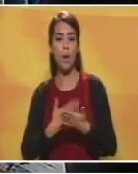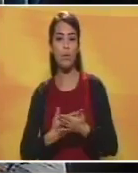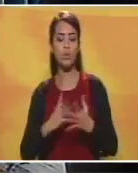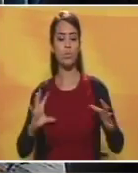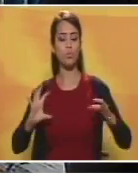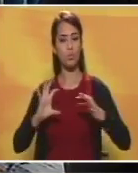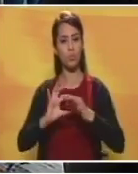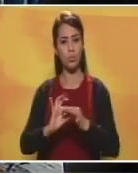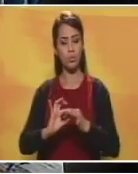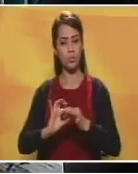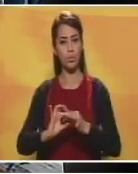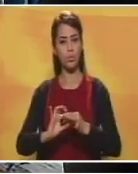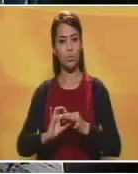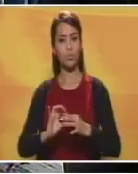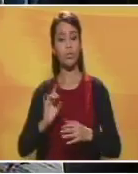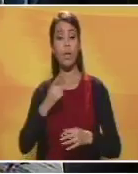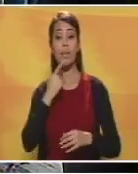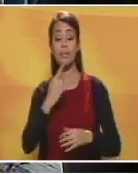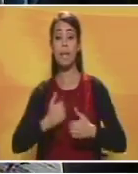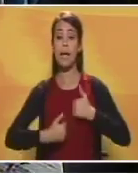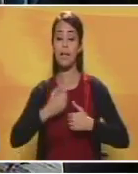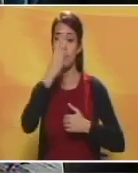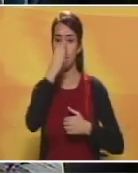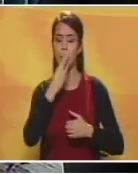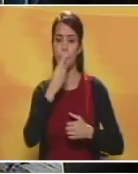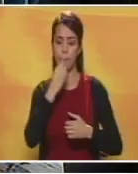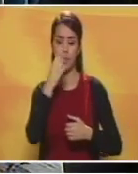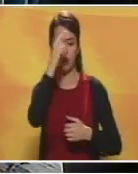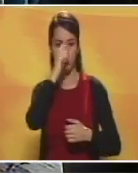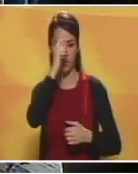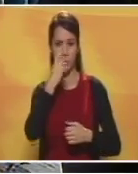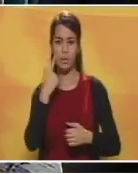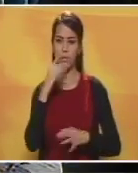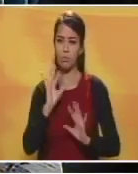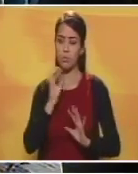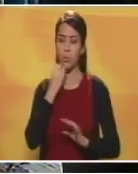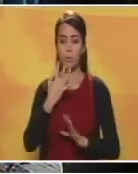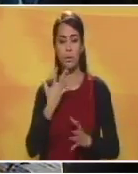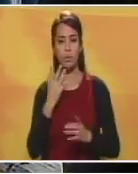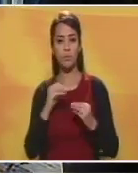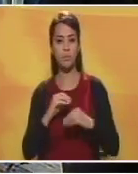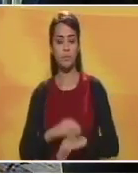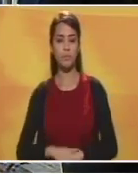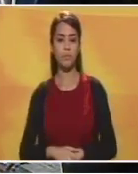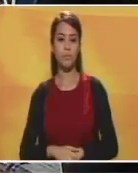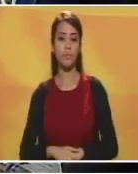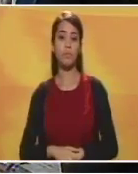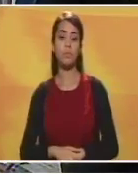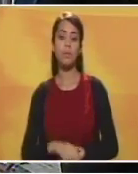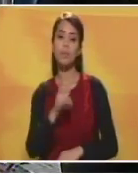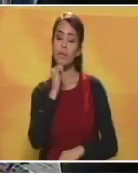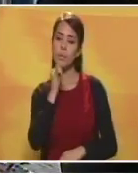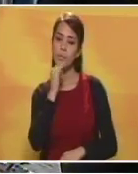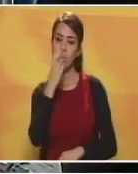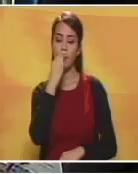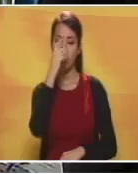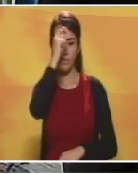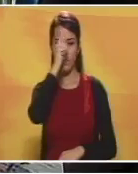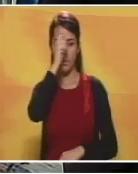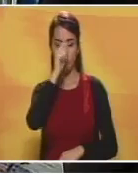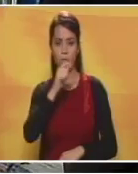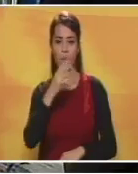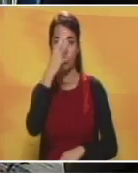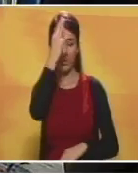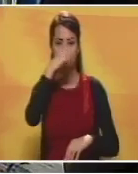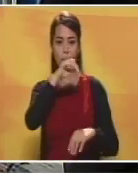una alianza y decía Henry Falcón que no la descarta. Así que esto fue parte de lo que declaró Henry Falcón aquí en el organismo electoral.